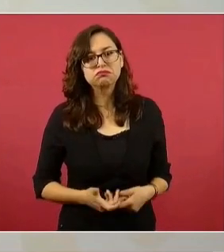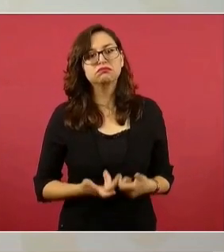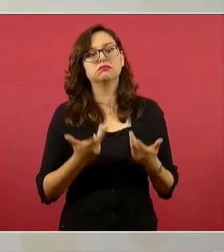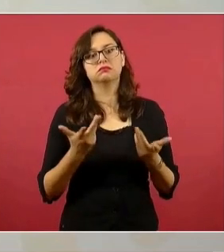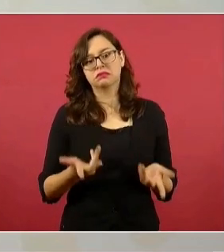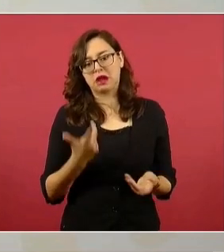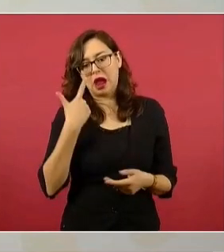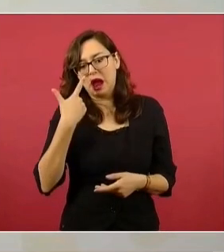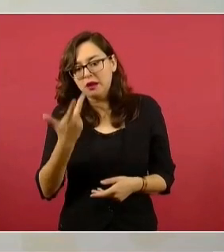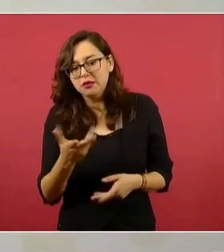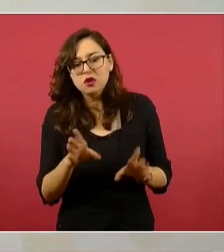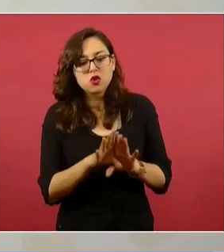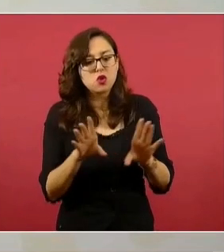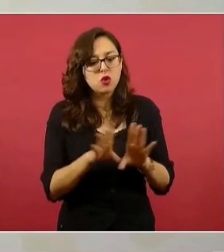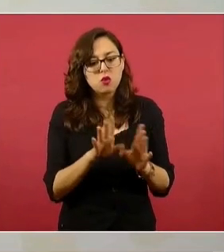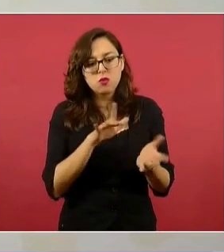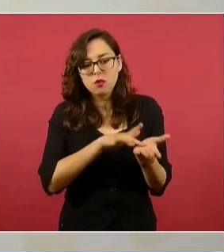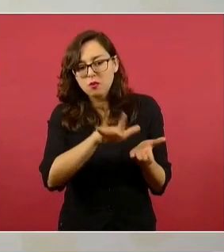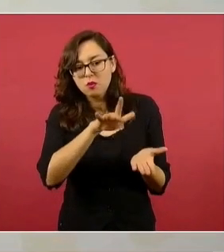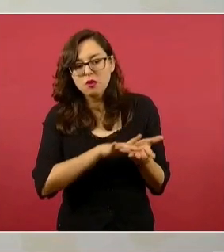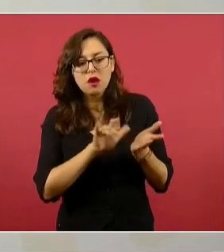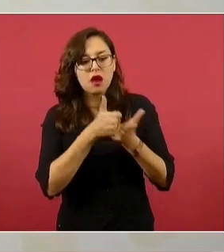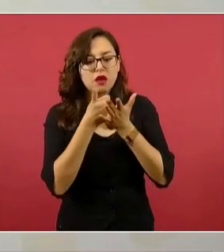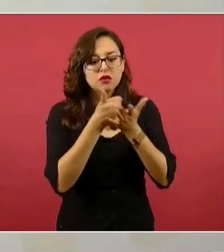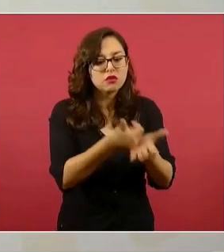para salvarlo,